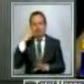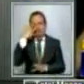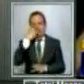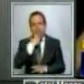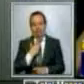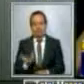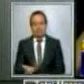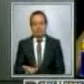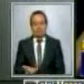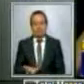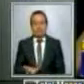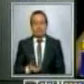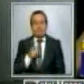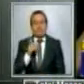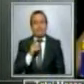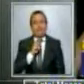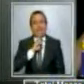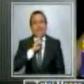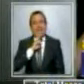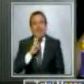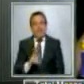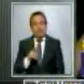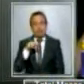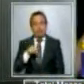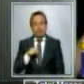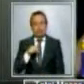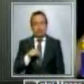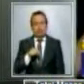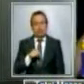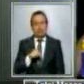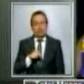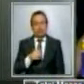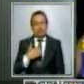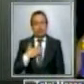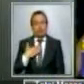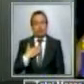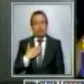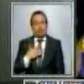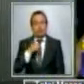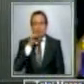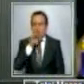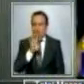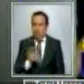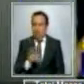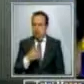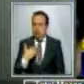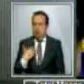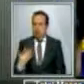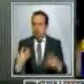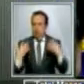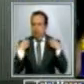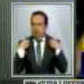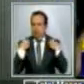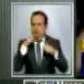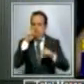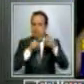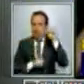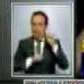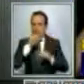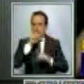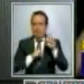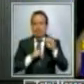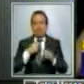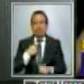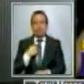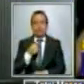maravilloso el resultado es de mi exclusiva responsabilidad política no fui